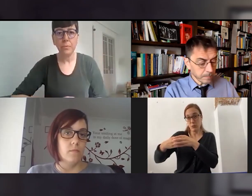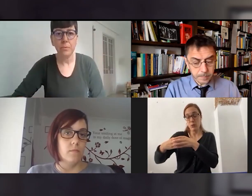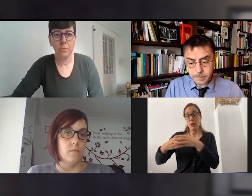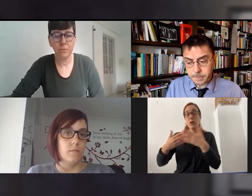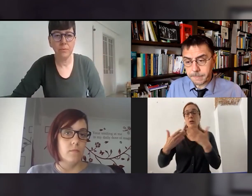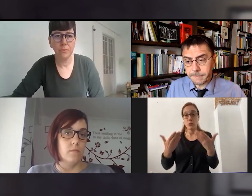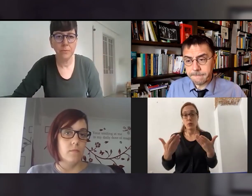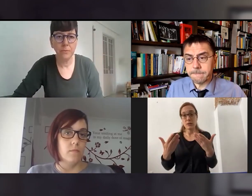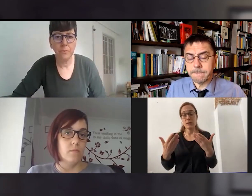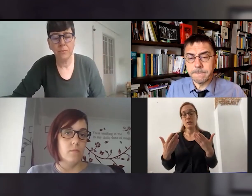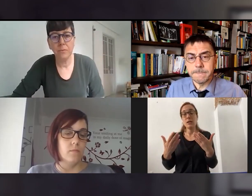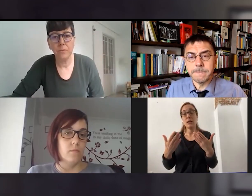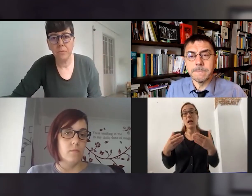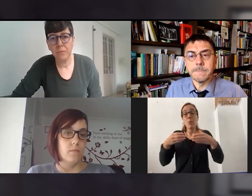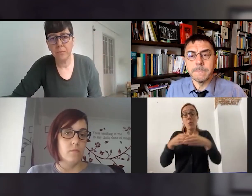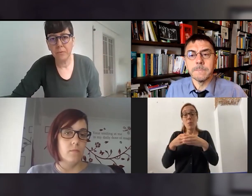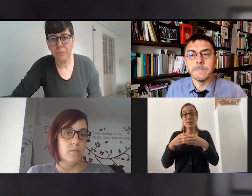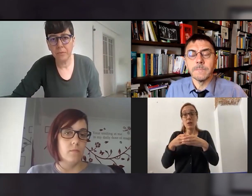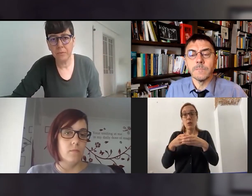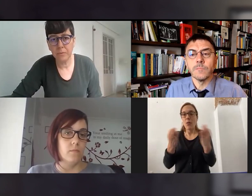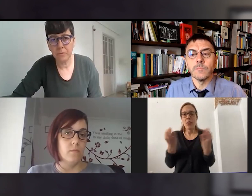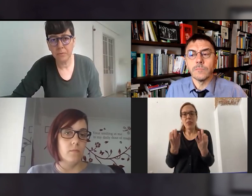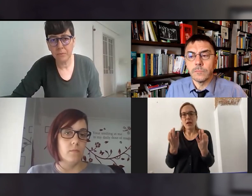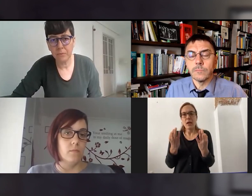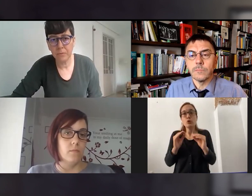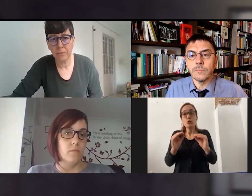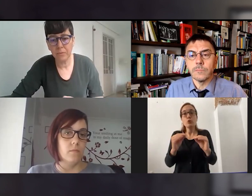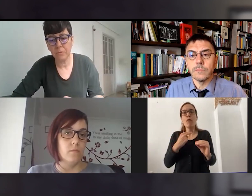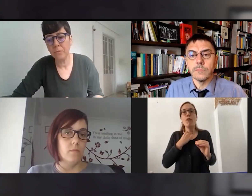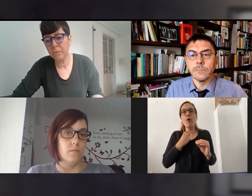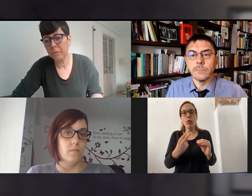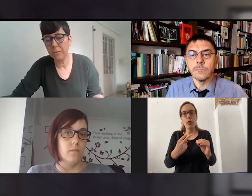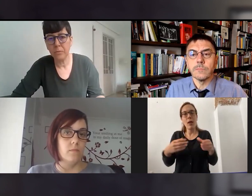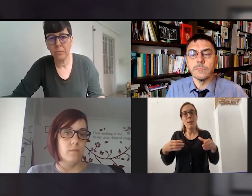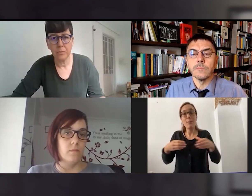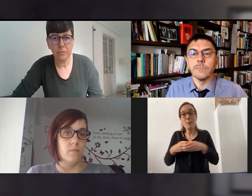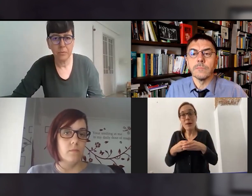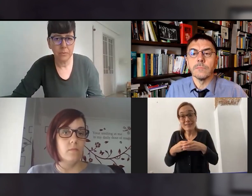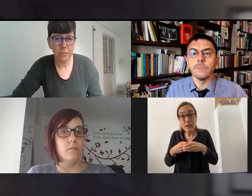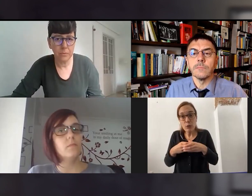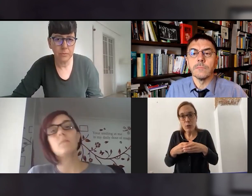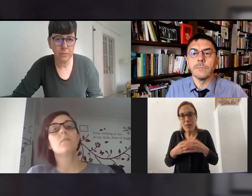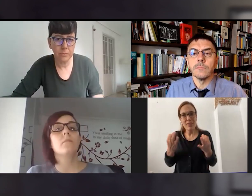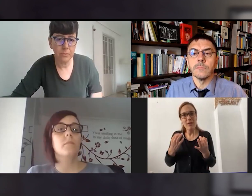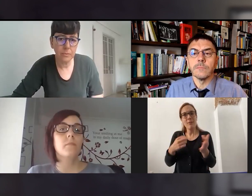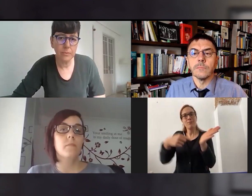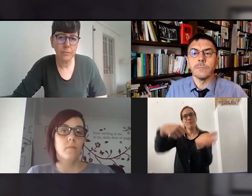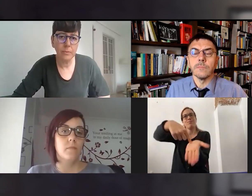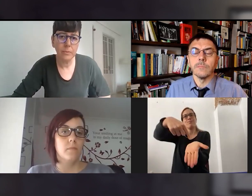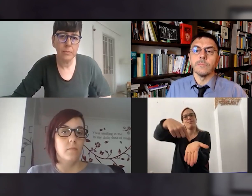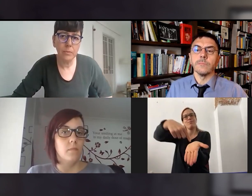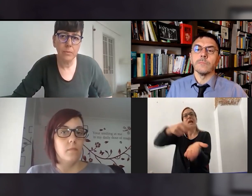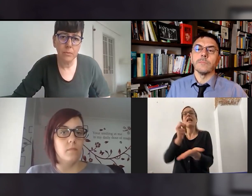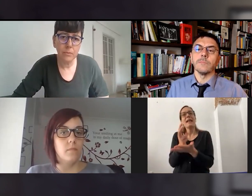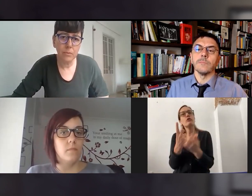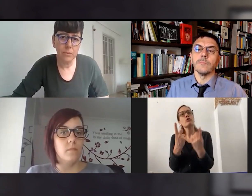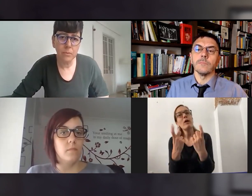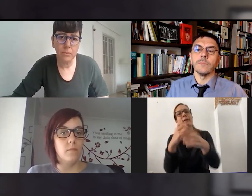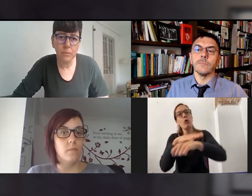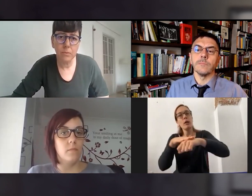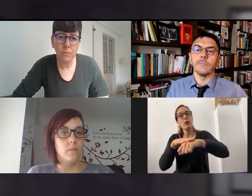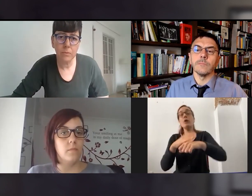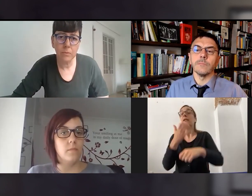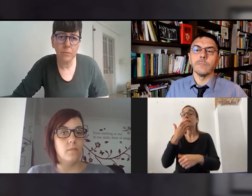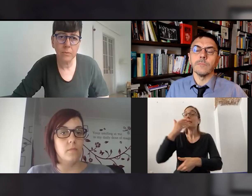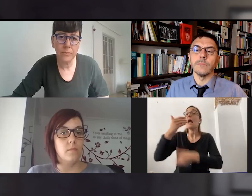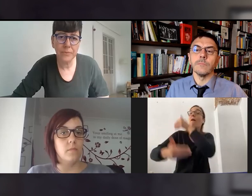creo que el partido tiene que tener su propia voz, que siga señalando los retos pendientes del gobierno, aplaudir y defender los avances, pero a